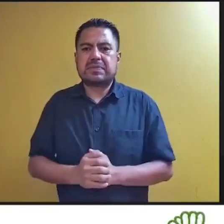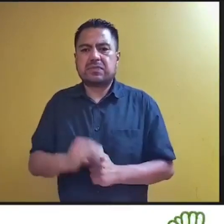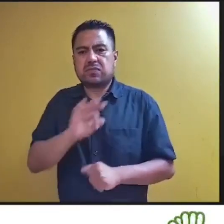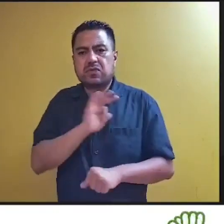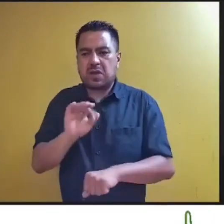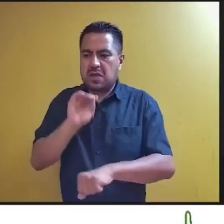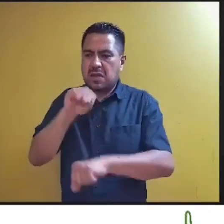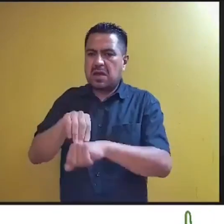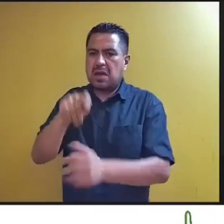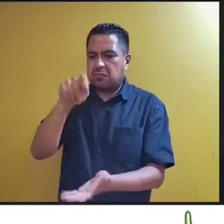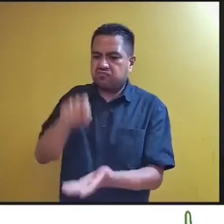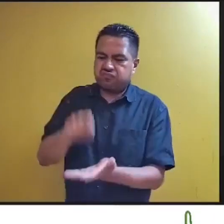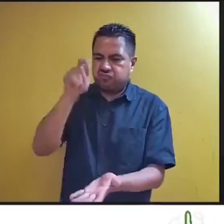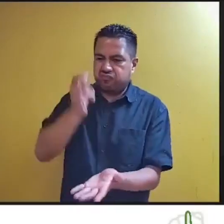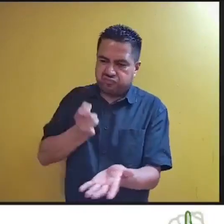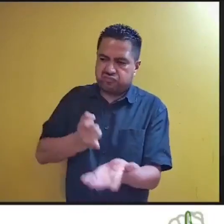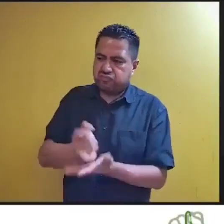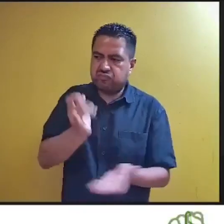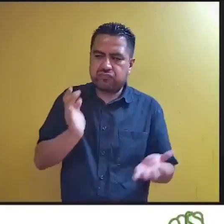emitir una sentencia